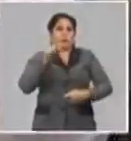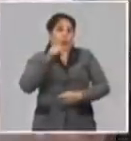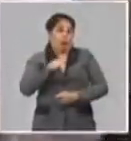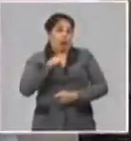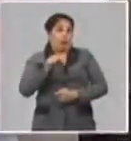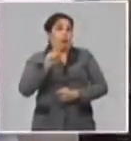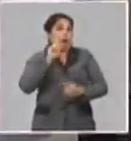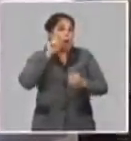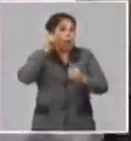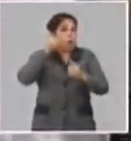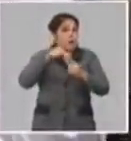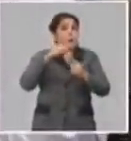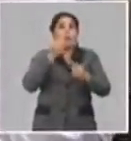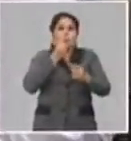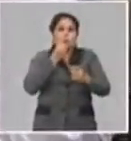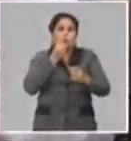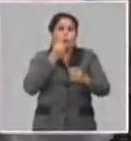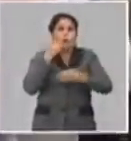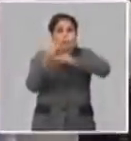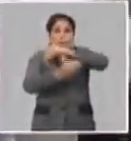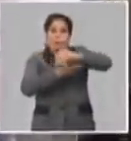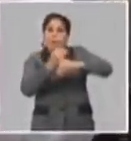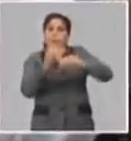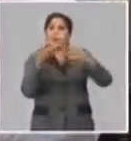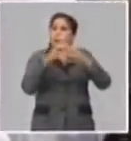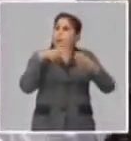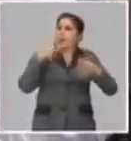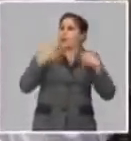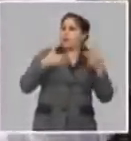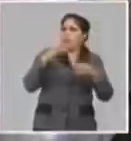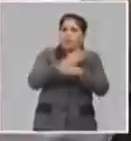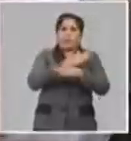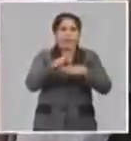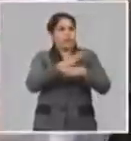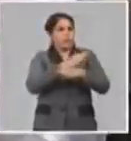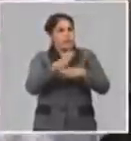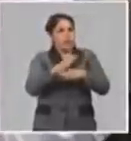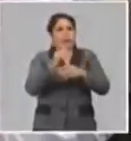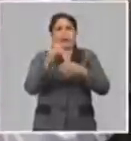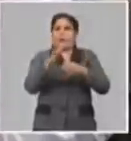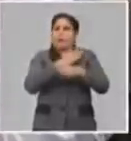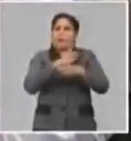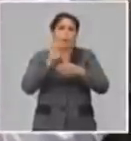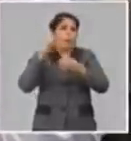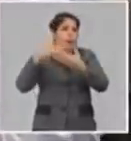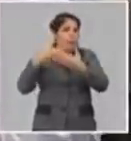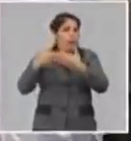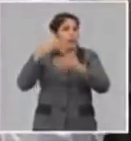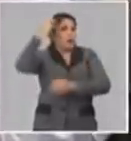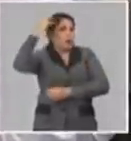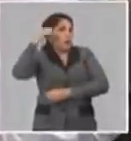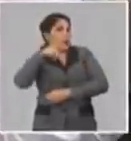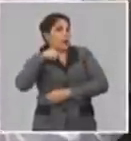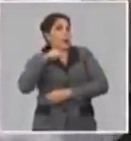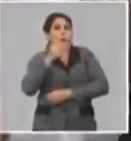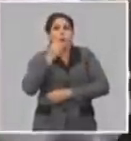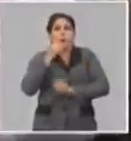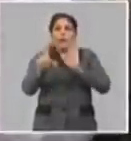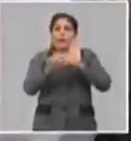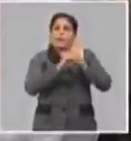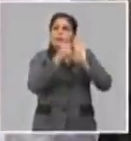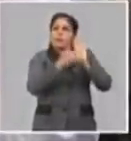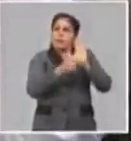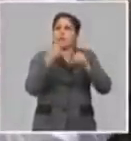para que se pueda incorporar y hacer un grupo de actividades también colaterales. Algunas de ellas pueden mediar algún tipo de licencia, etcétera,